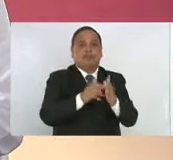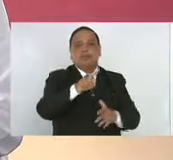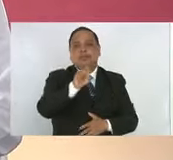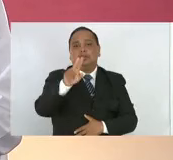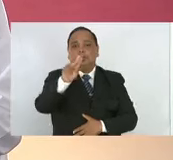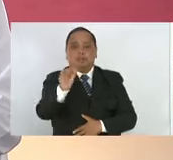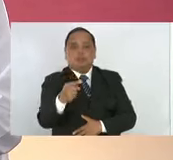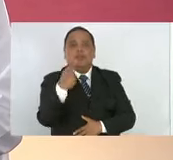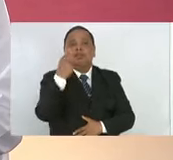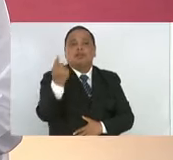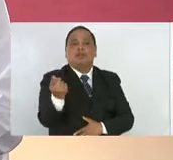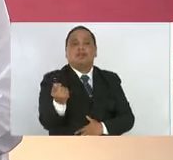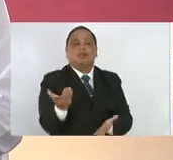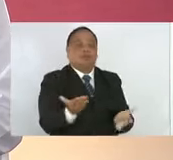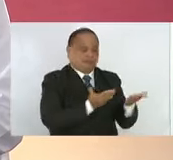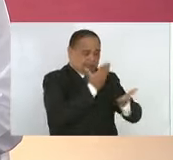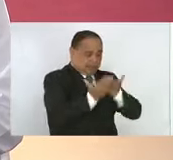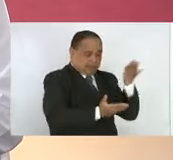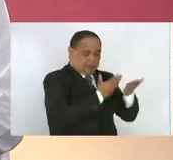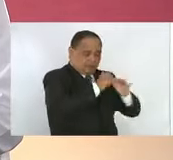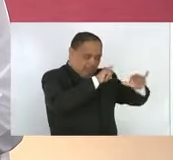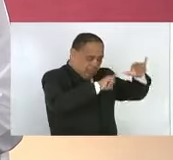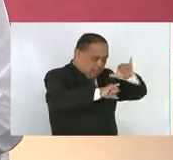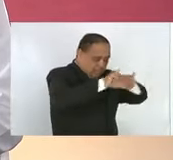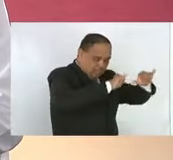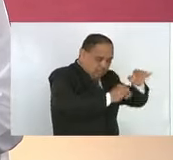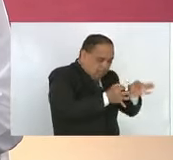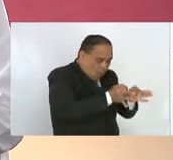46.191 estudios de laboratorio,